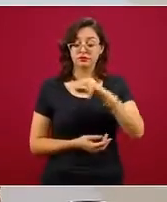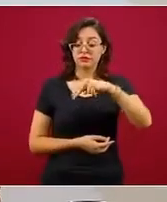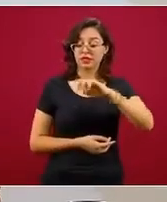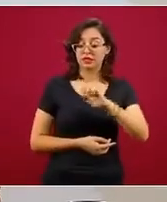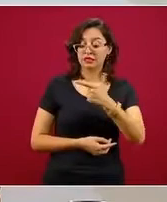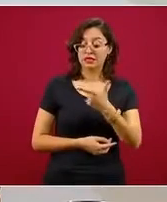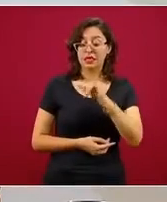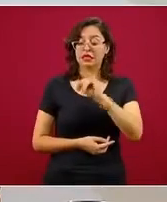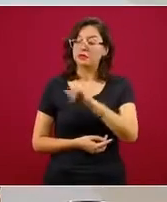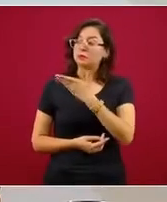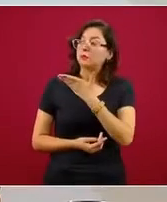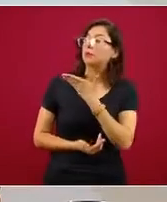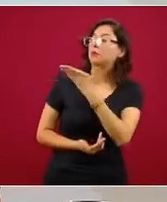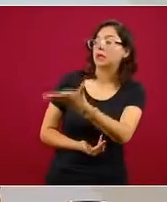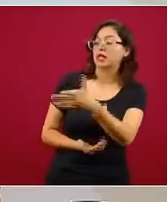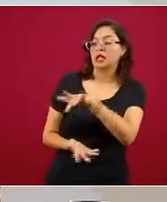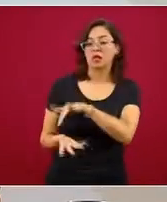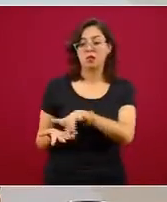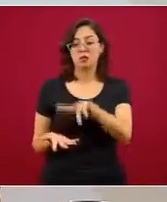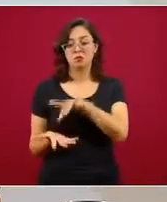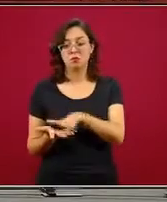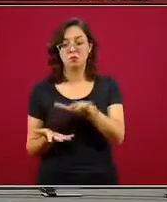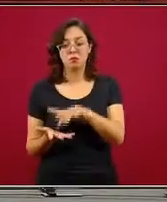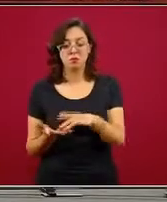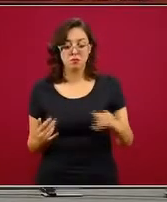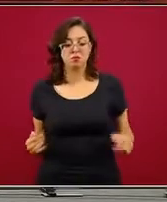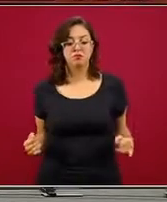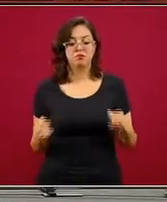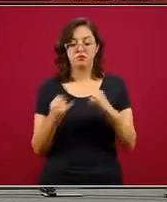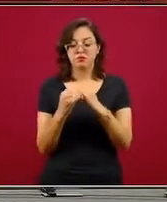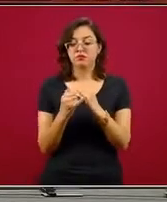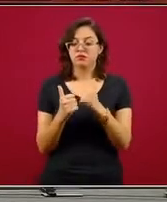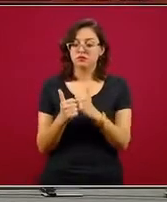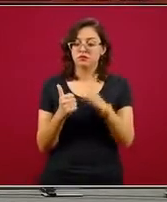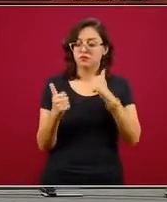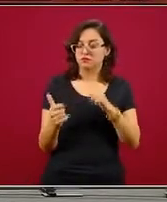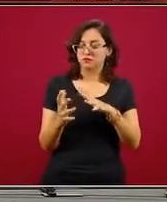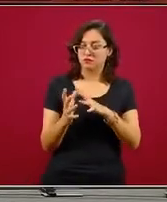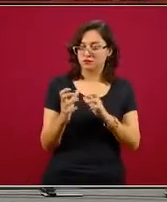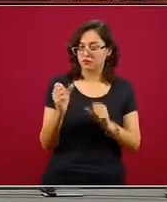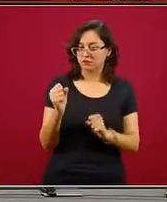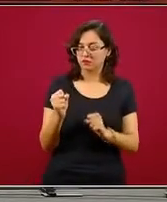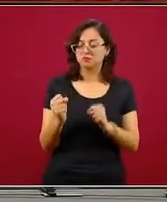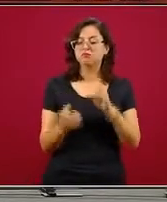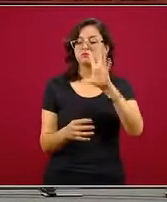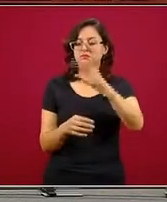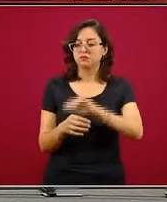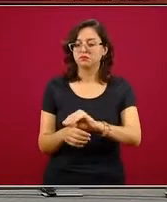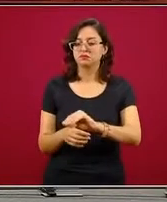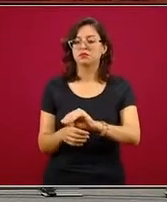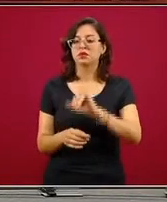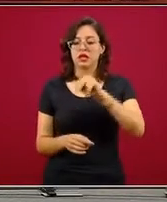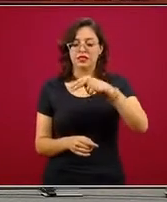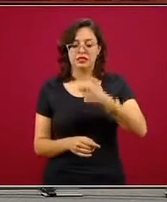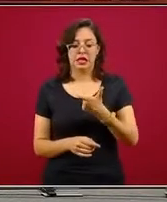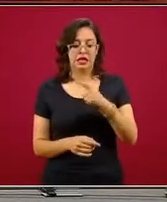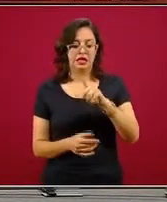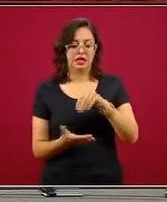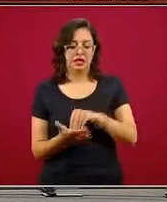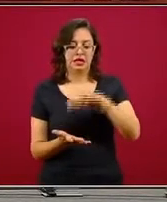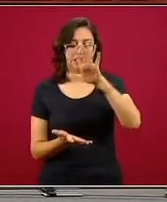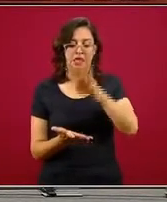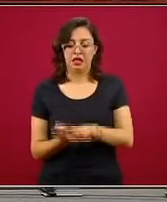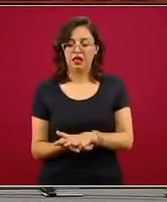Geografía, INEGI, organismo constitucionalmente autónomo, el Registro Nacional de Población, que es el